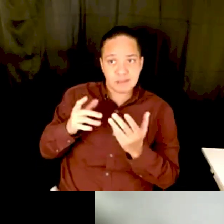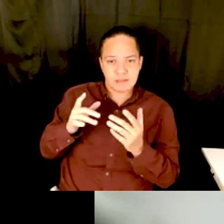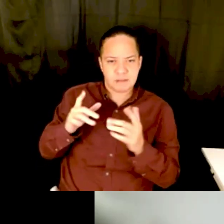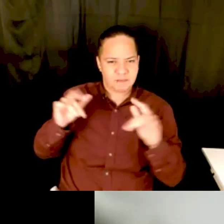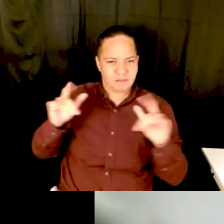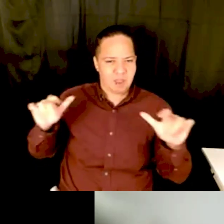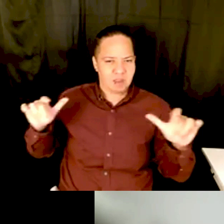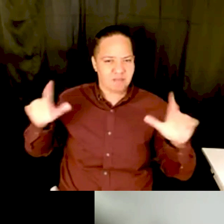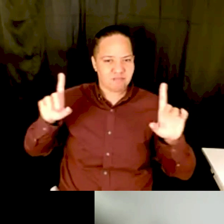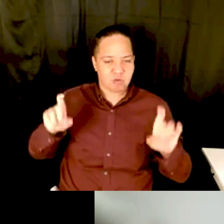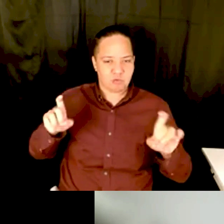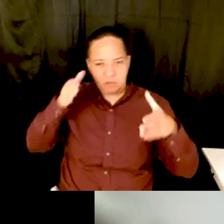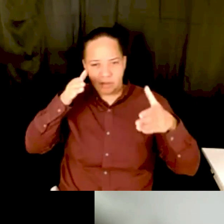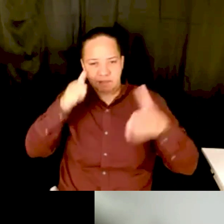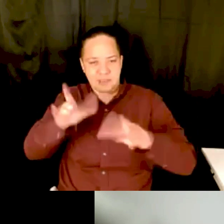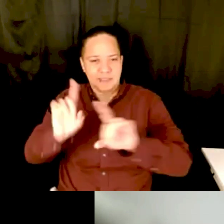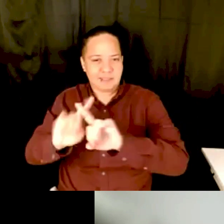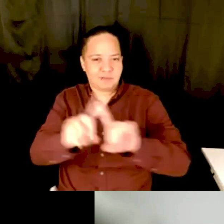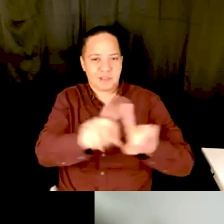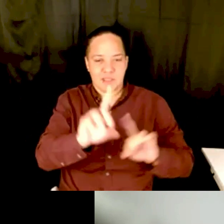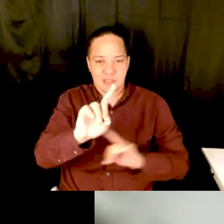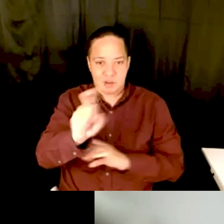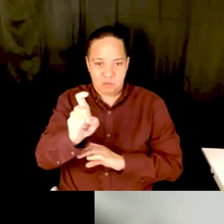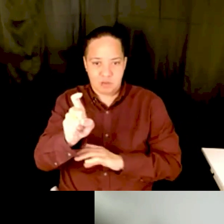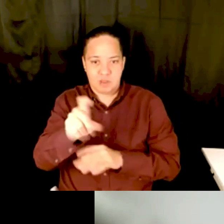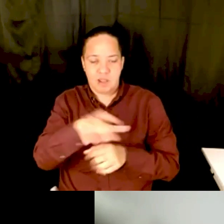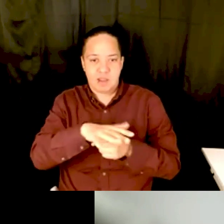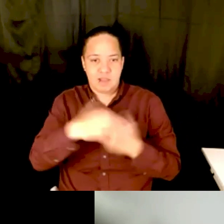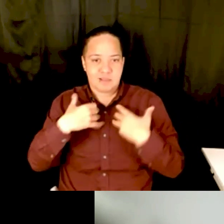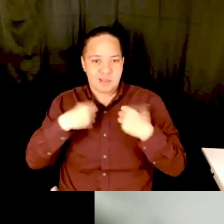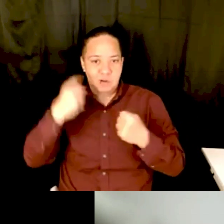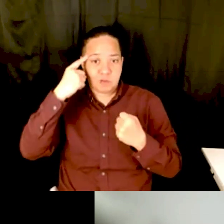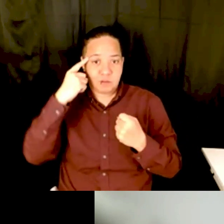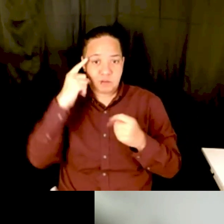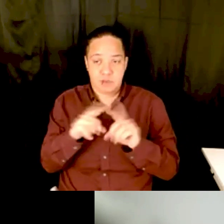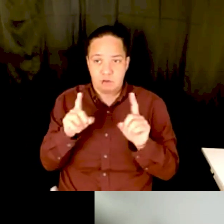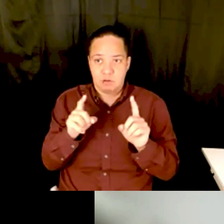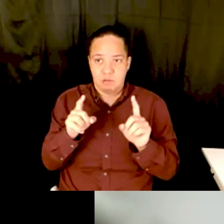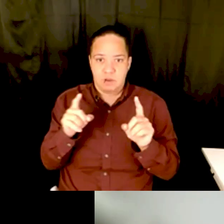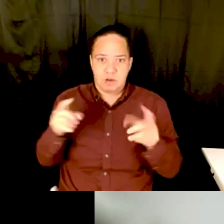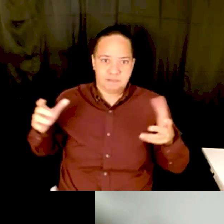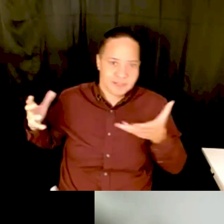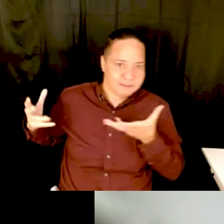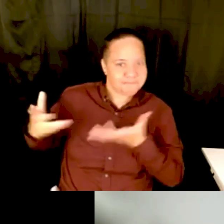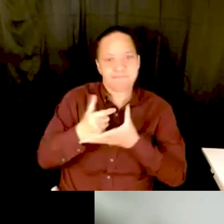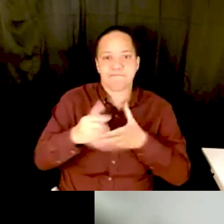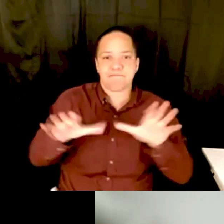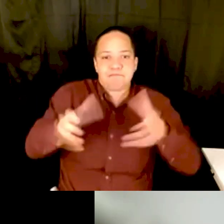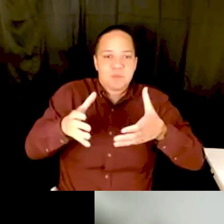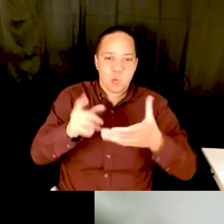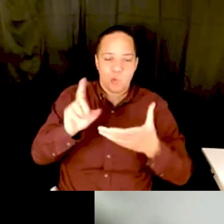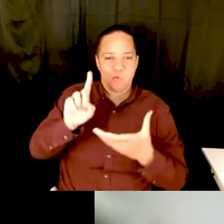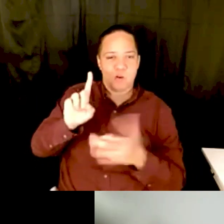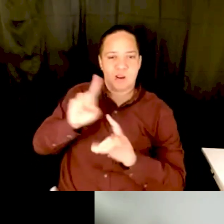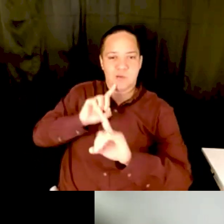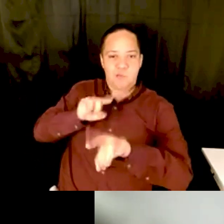preguntas, están dirigiendo a distintos diagnósticos en el área de salud mental, pero para entonces poder recopilarlas en una sola respuesta, ¿hay